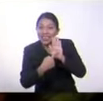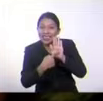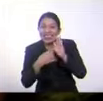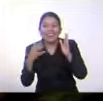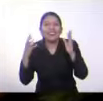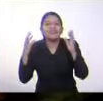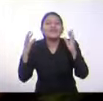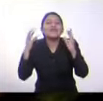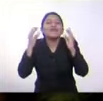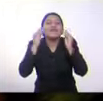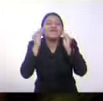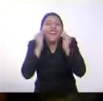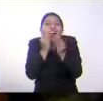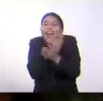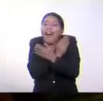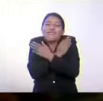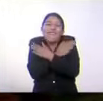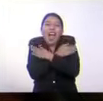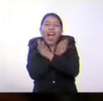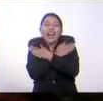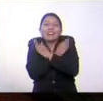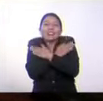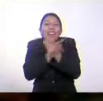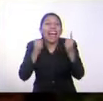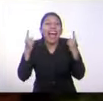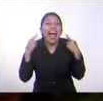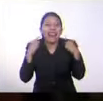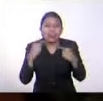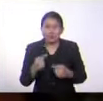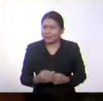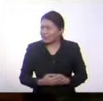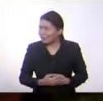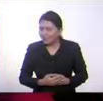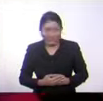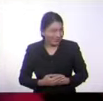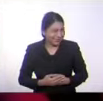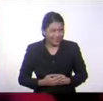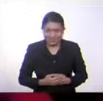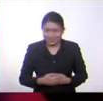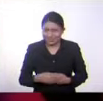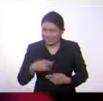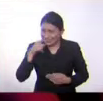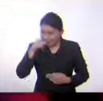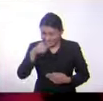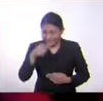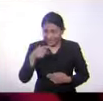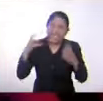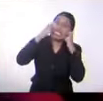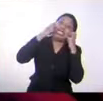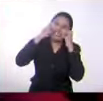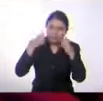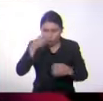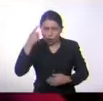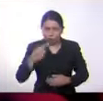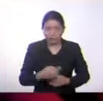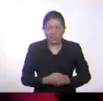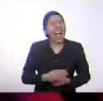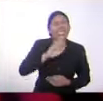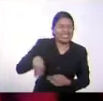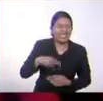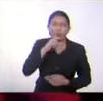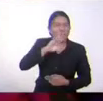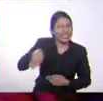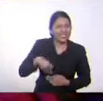me dan un abrazo cariñosamente? Ay, señor Max, ese abrazo no se ve muy cariñoso. ¡Ay, claro